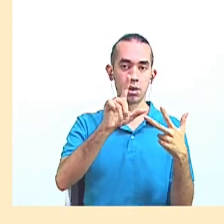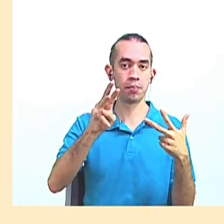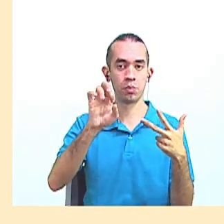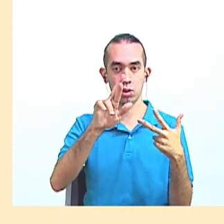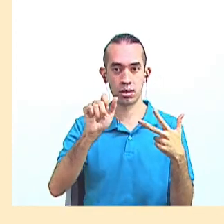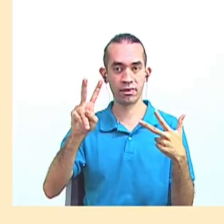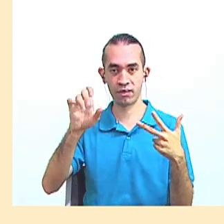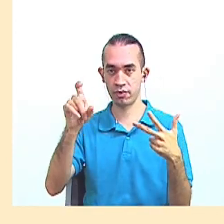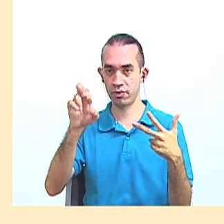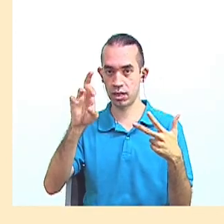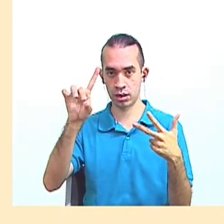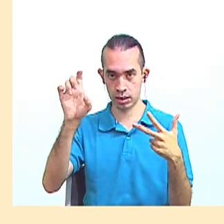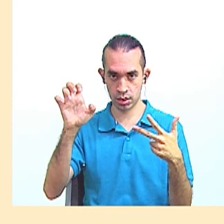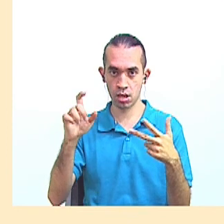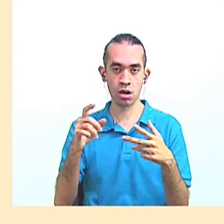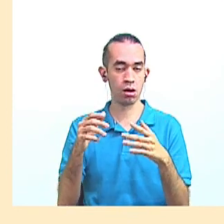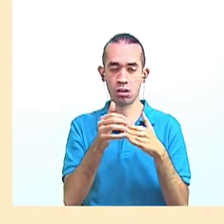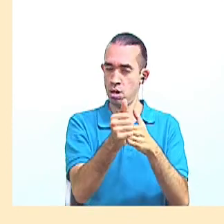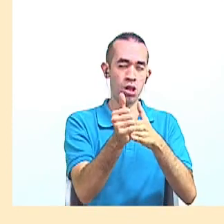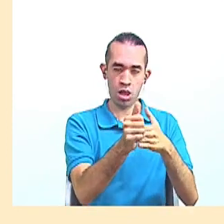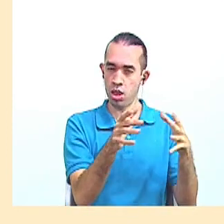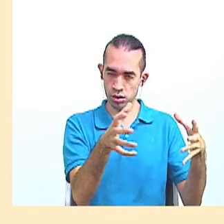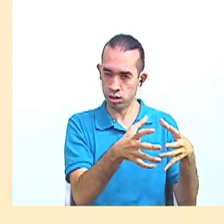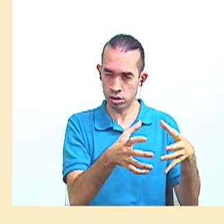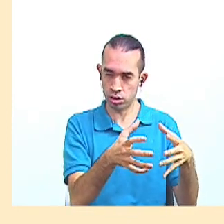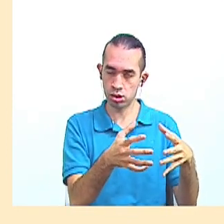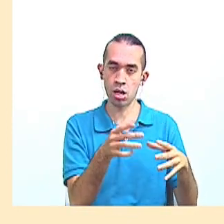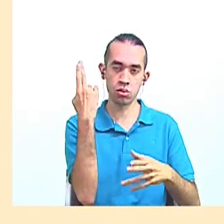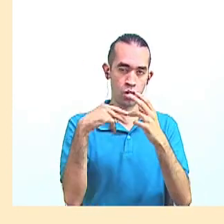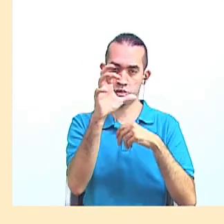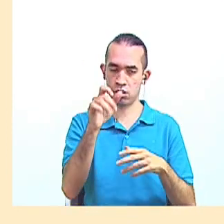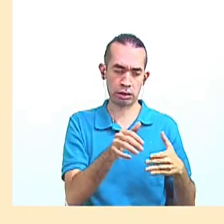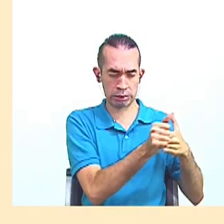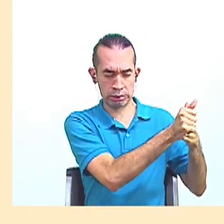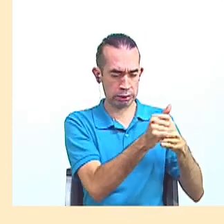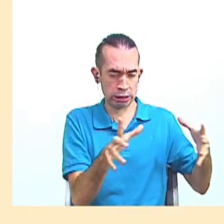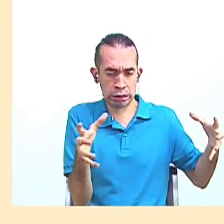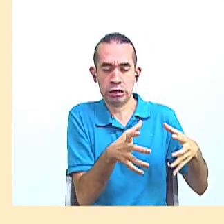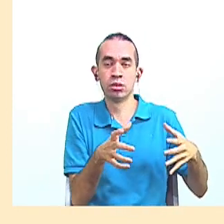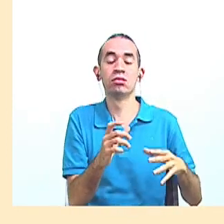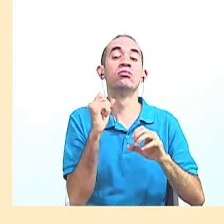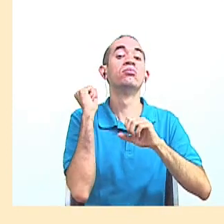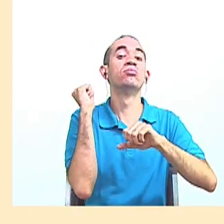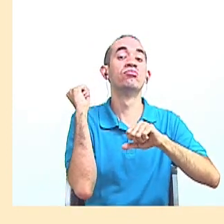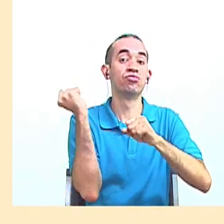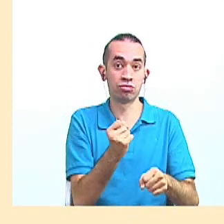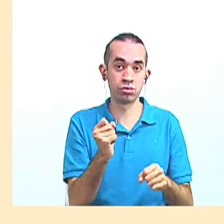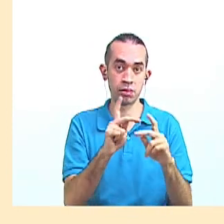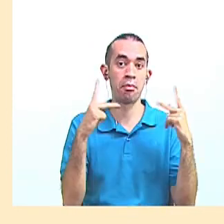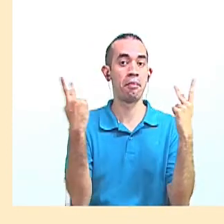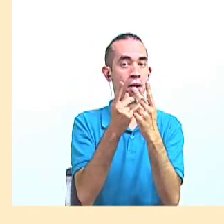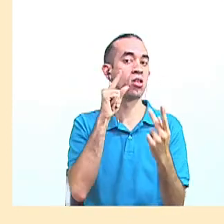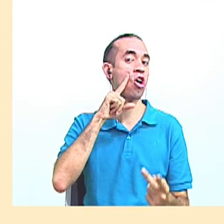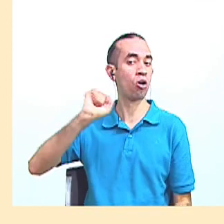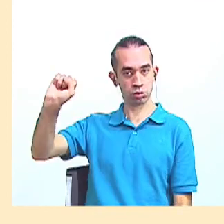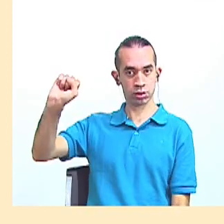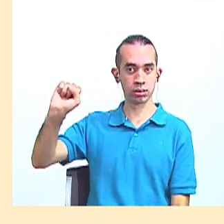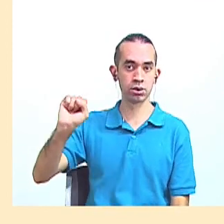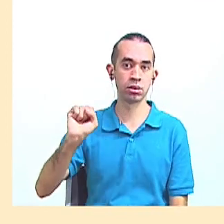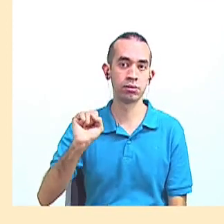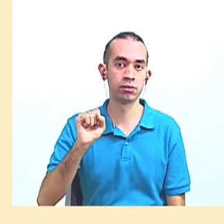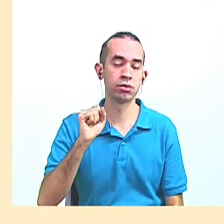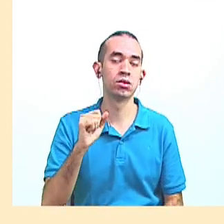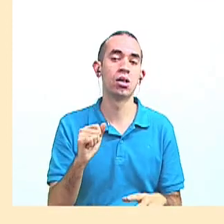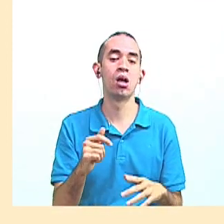historia costarricense, así como otros caudillos y próceres. El Partido Comunista está presente directamente en